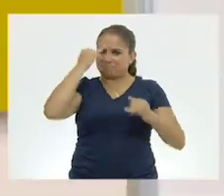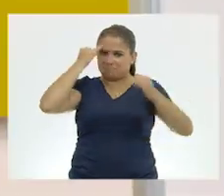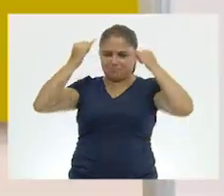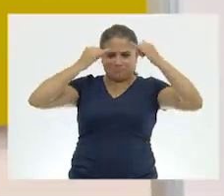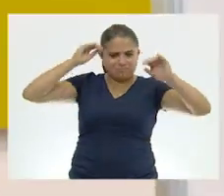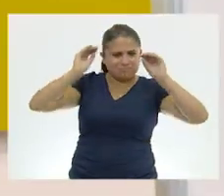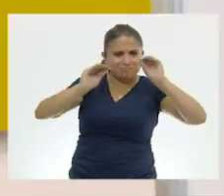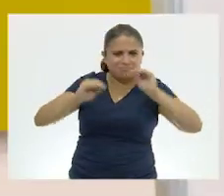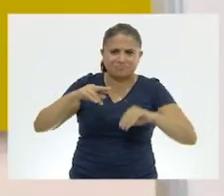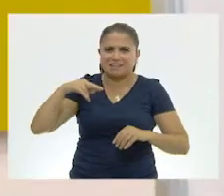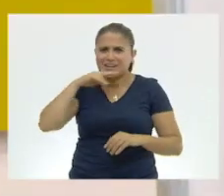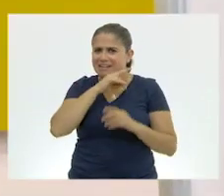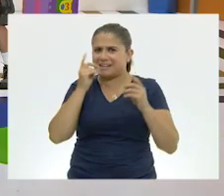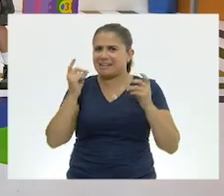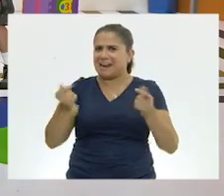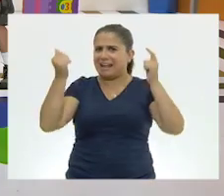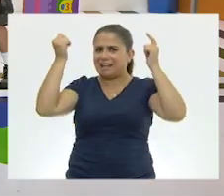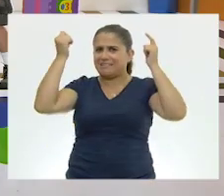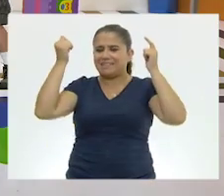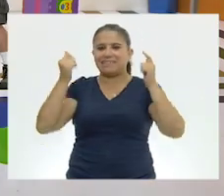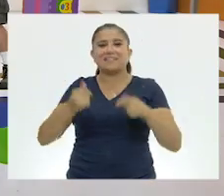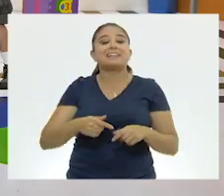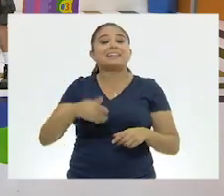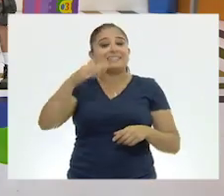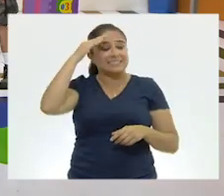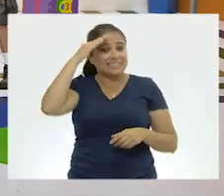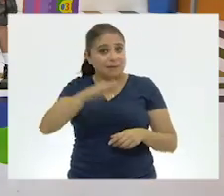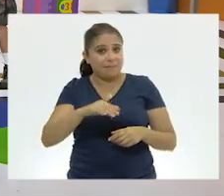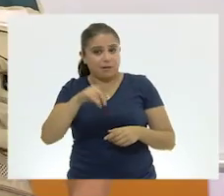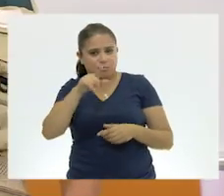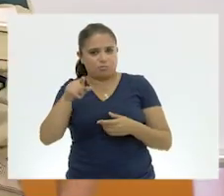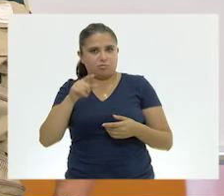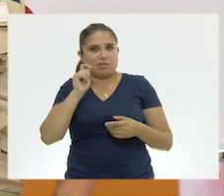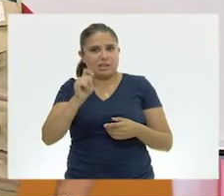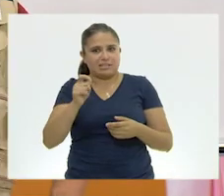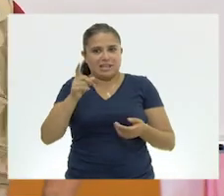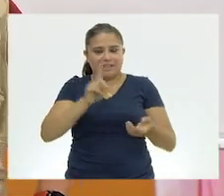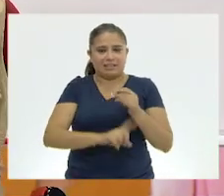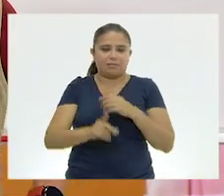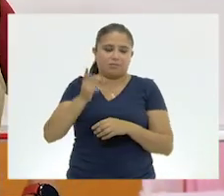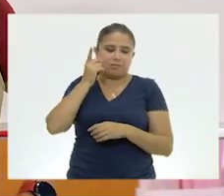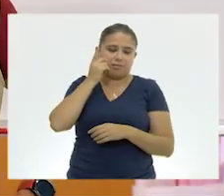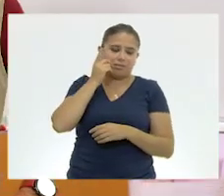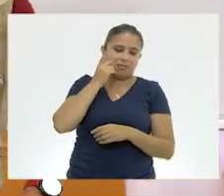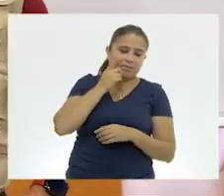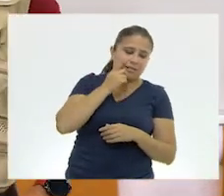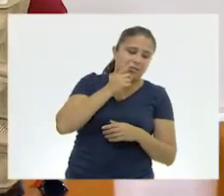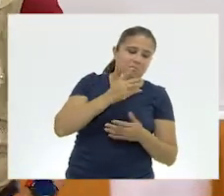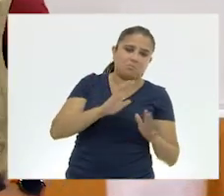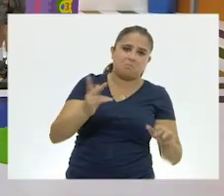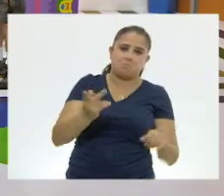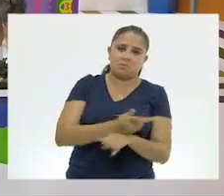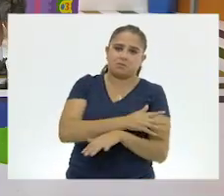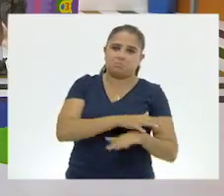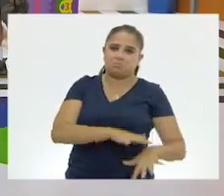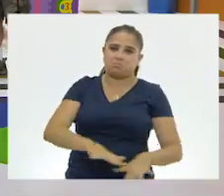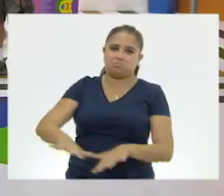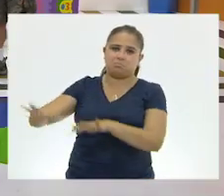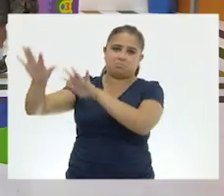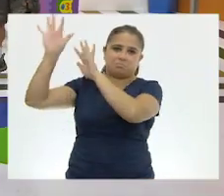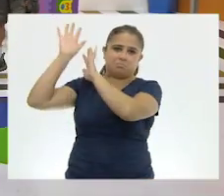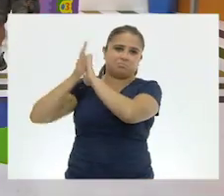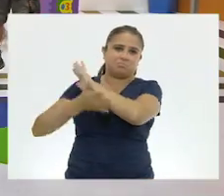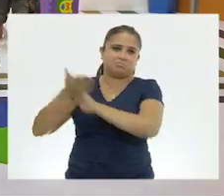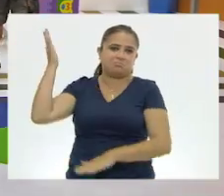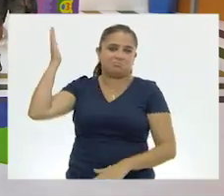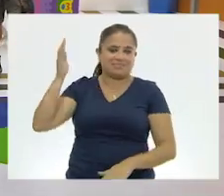creativos y rápidos. Es que saben el dicho, camarón que se duerme, se lo lleva a la corriente. El tío Azael y